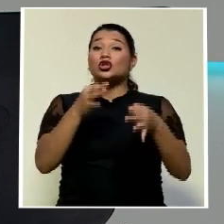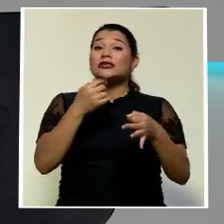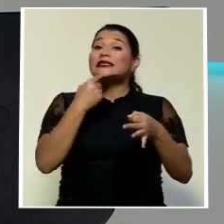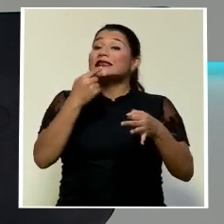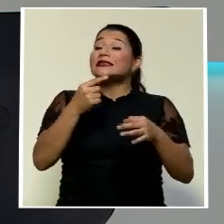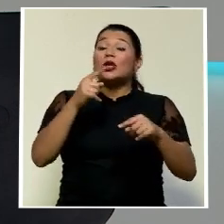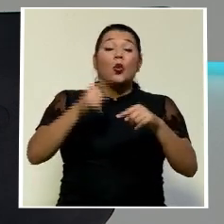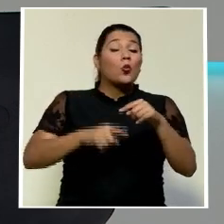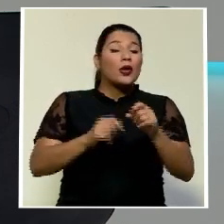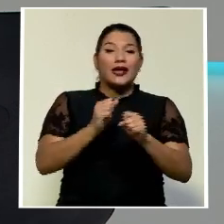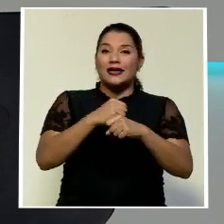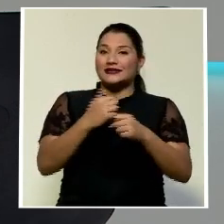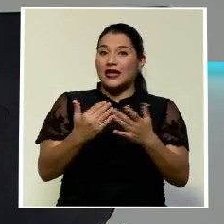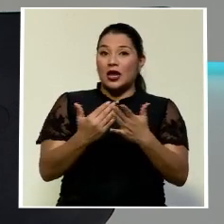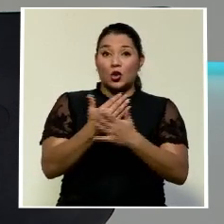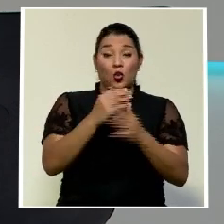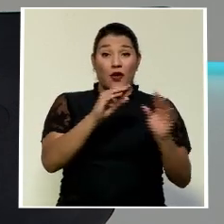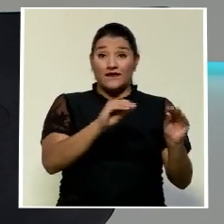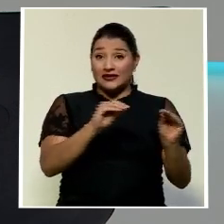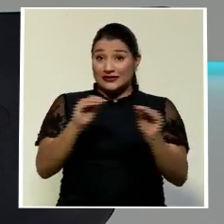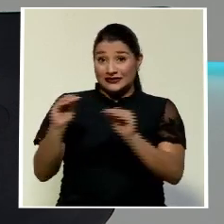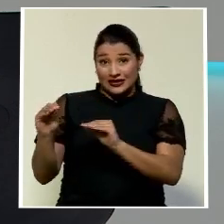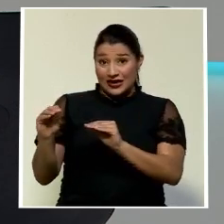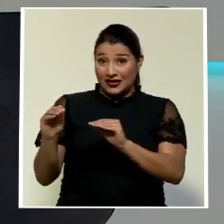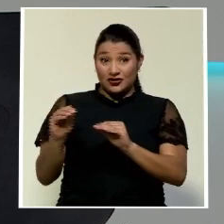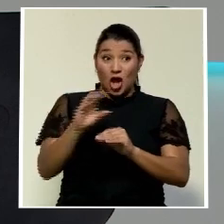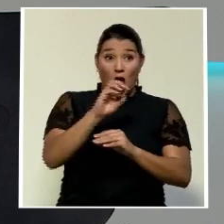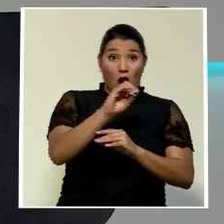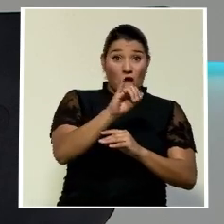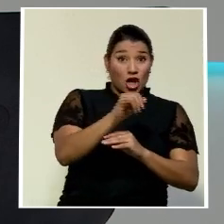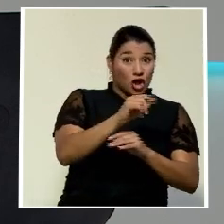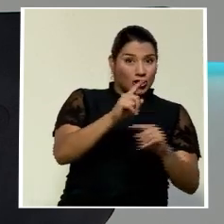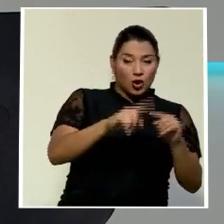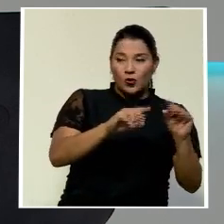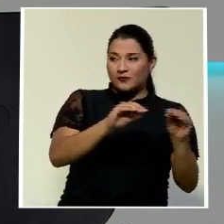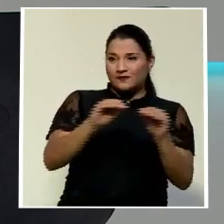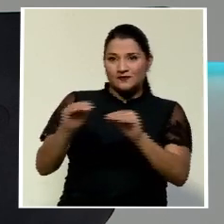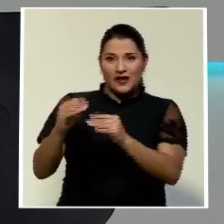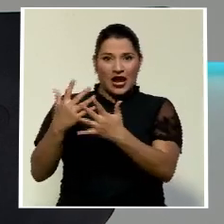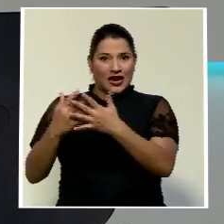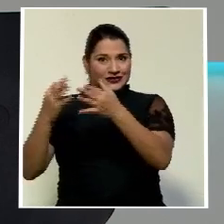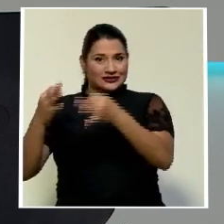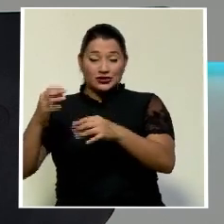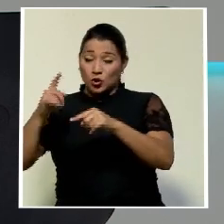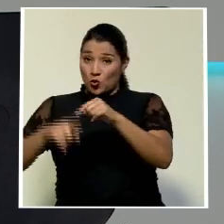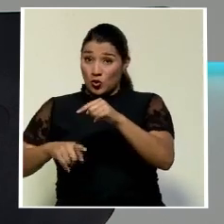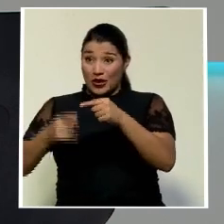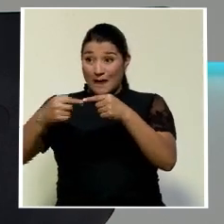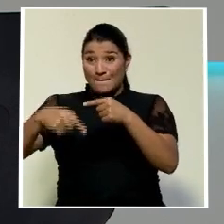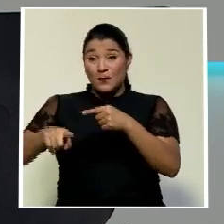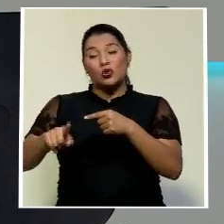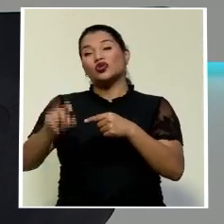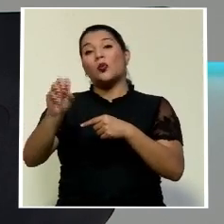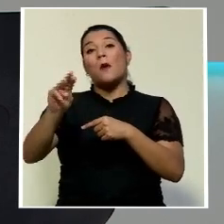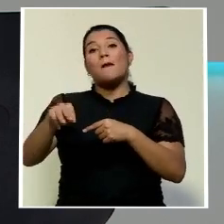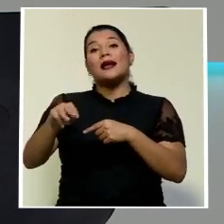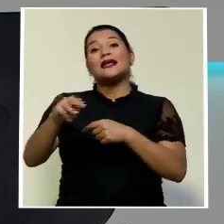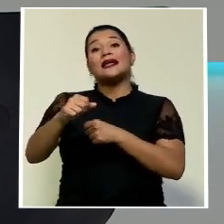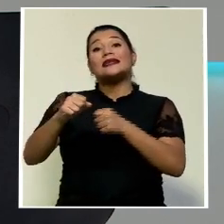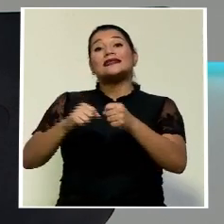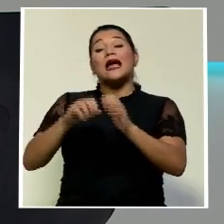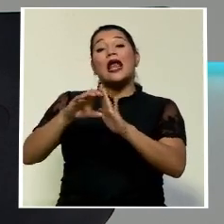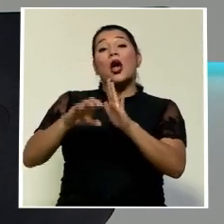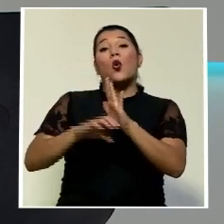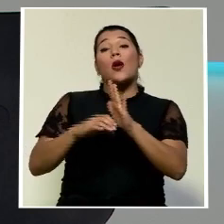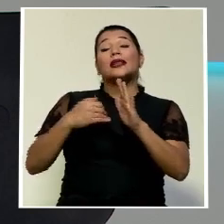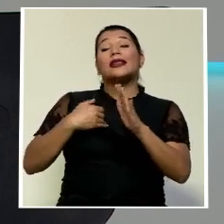hacer nuevos traslados de las celdas del OIJ. El próximo martes, la Sala Cuarta realizará una audiencia para definir